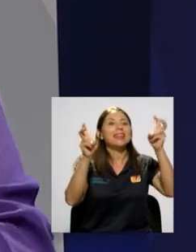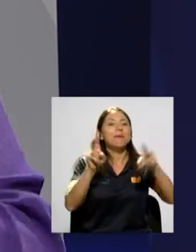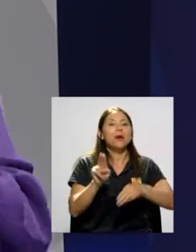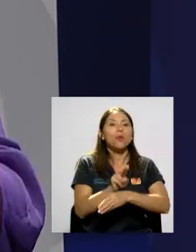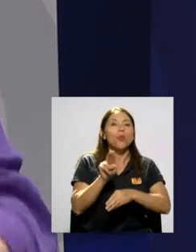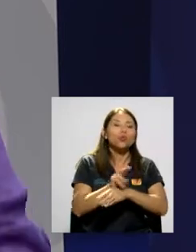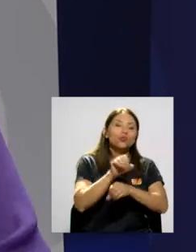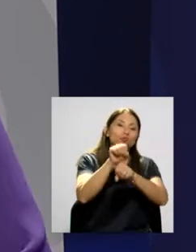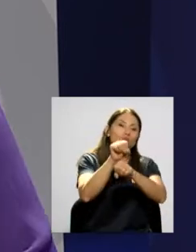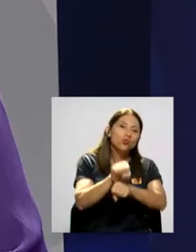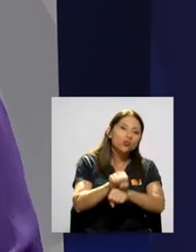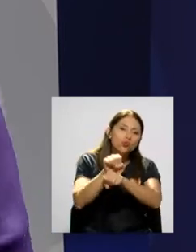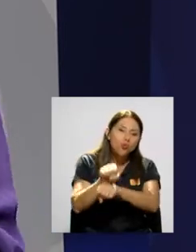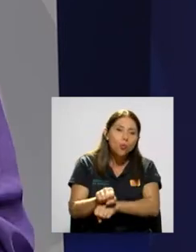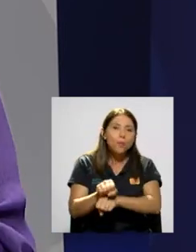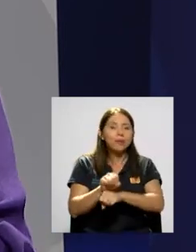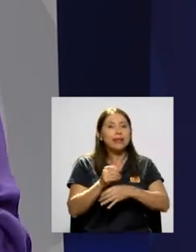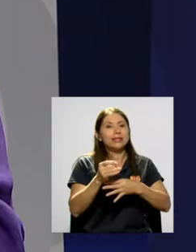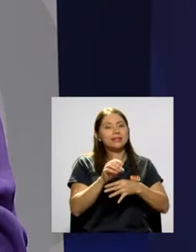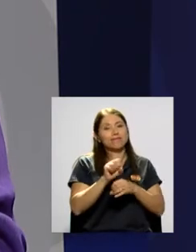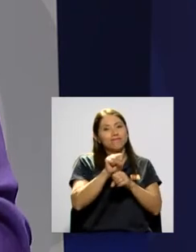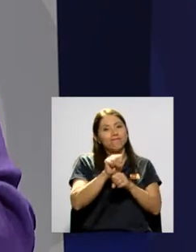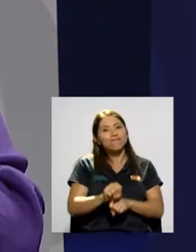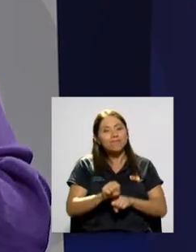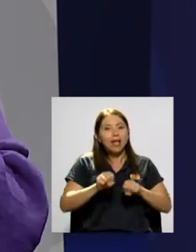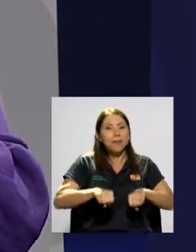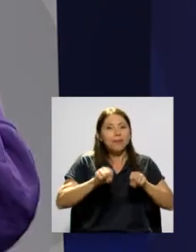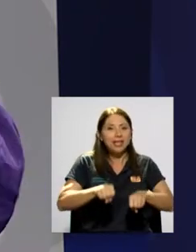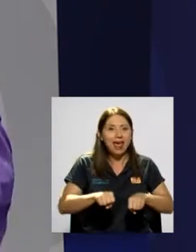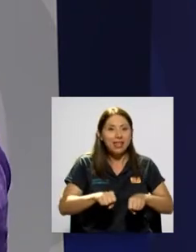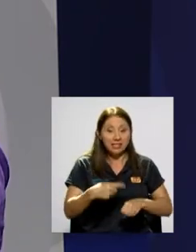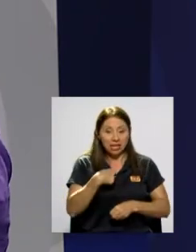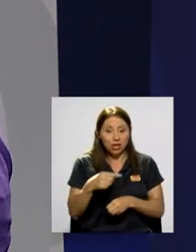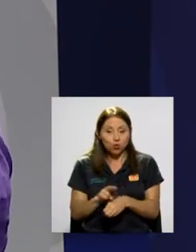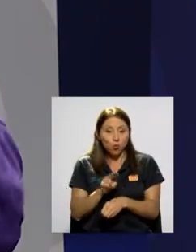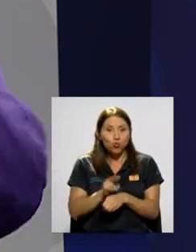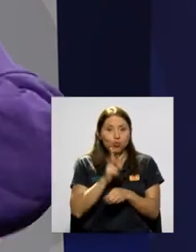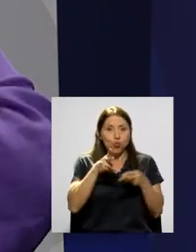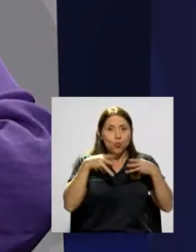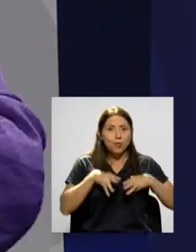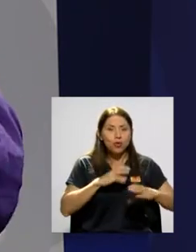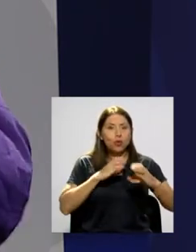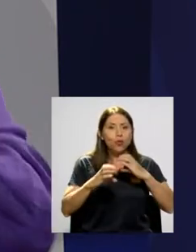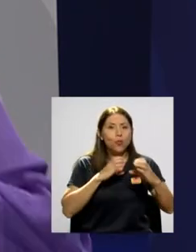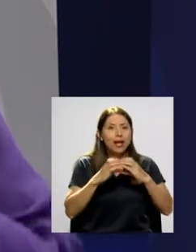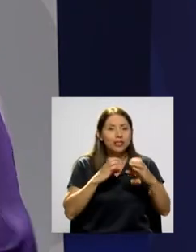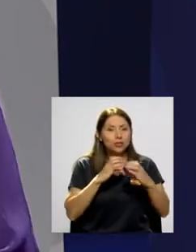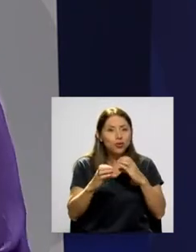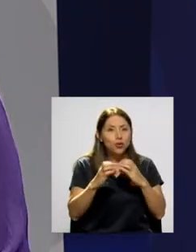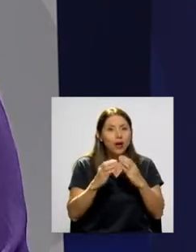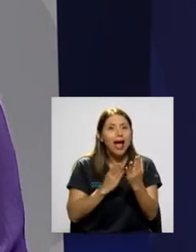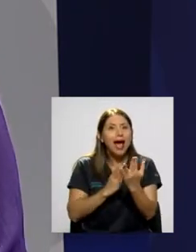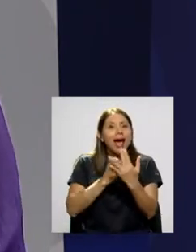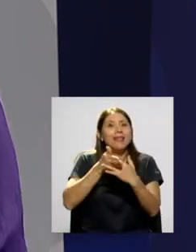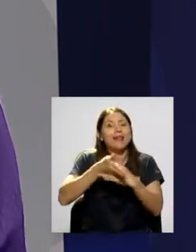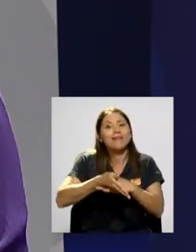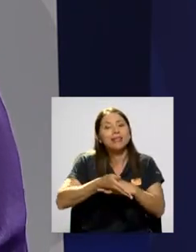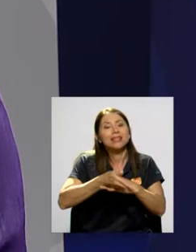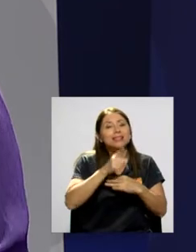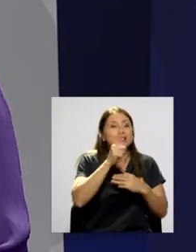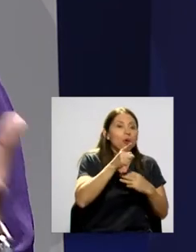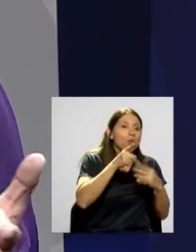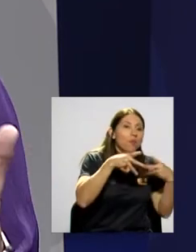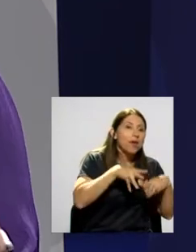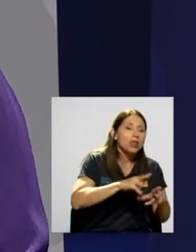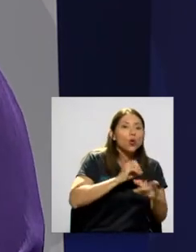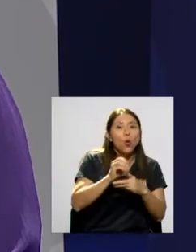y de capacidades, y etcétera, que hacen que yo consuma un medio a partir de un mecanismo versus alguien más a partir de otro, ¿verdad? Es decir, hay